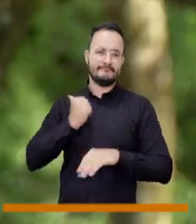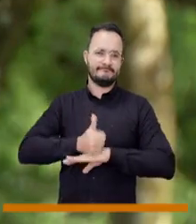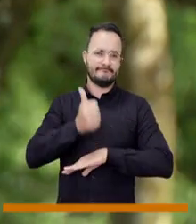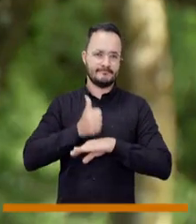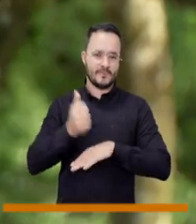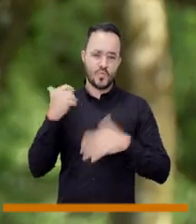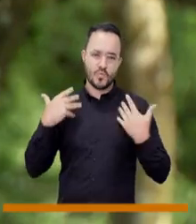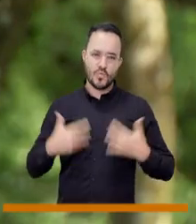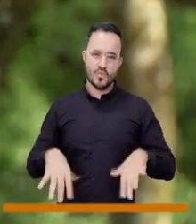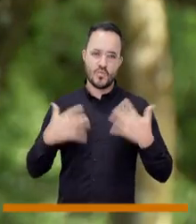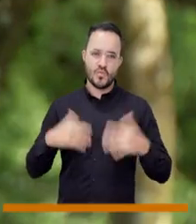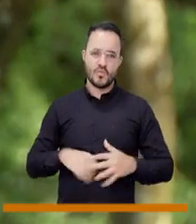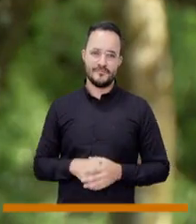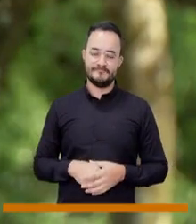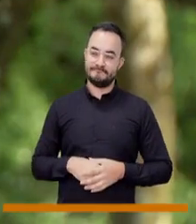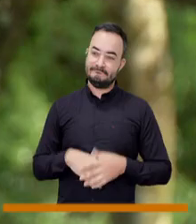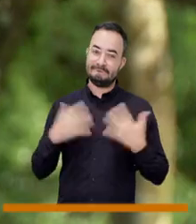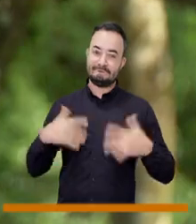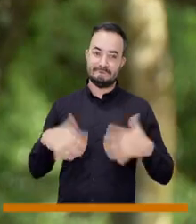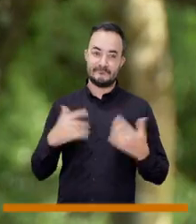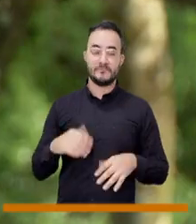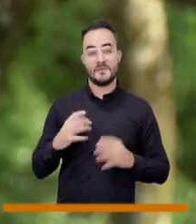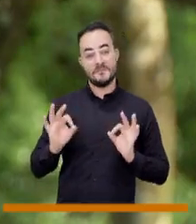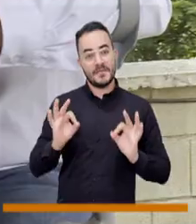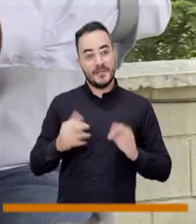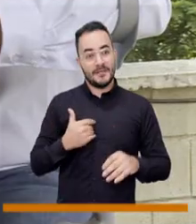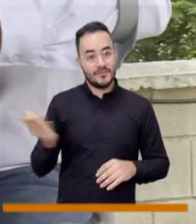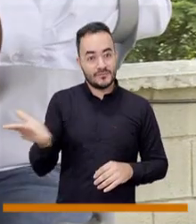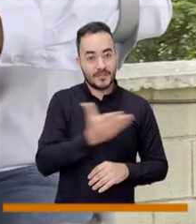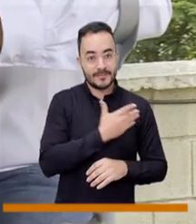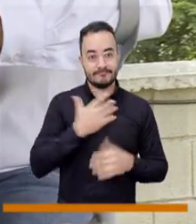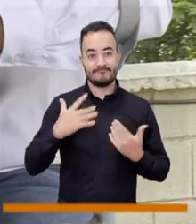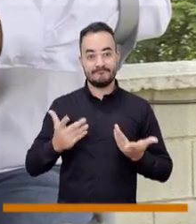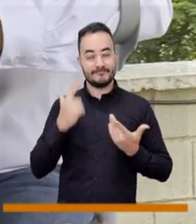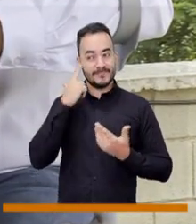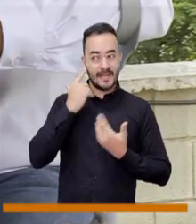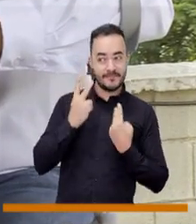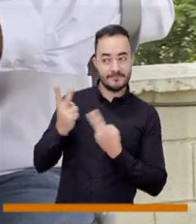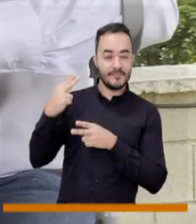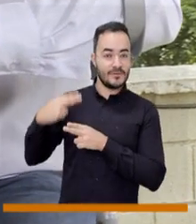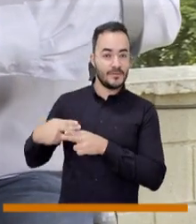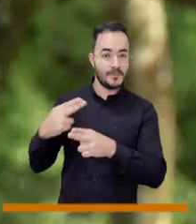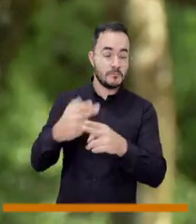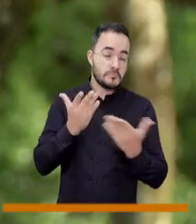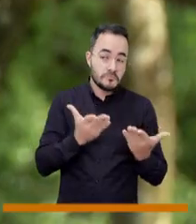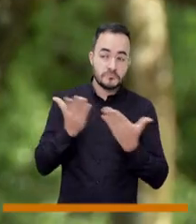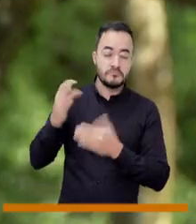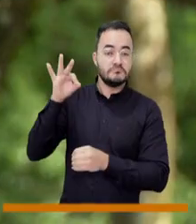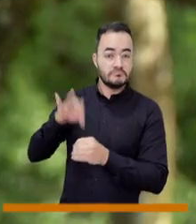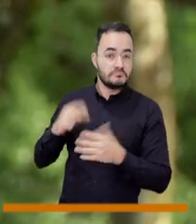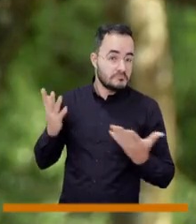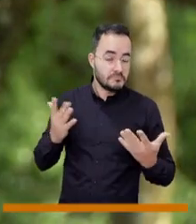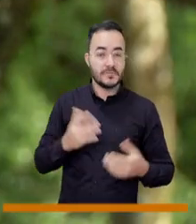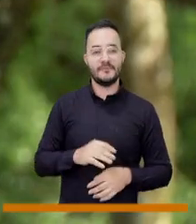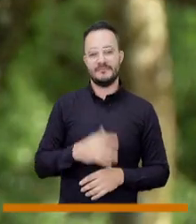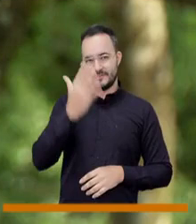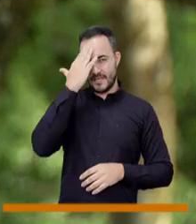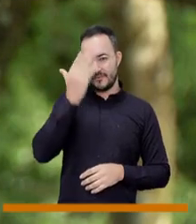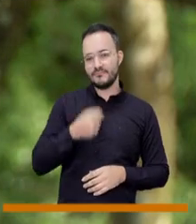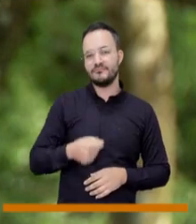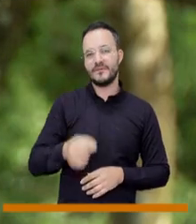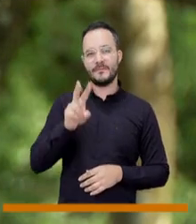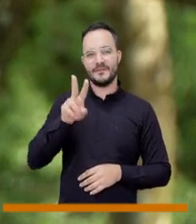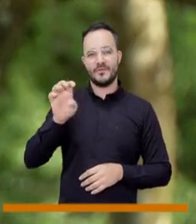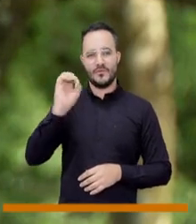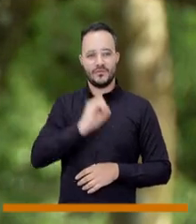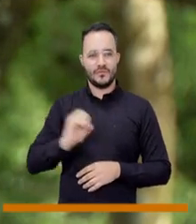dos corporados, que además le ponen nuevamente su nombre a ustedes, los ciudadanos de Medellín, para el próximo 29 de octubre, donde